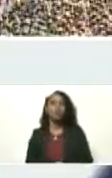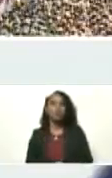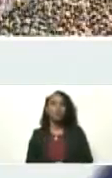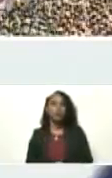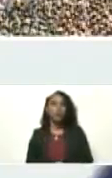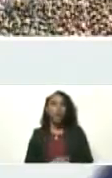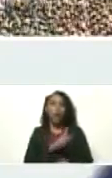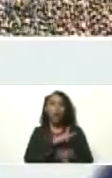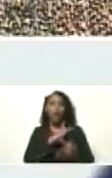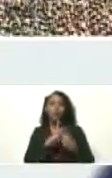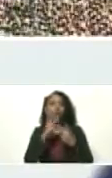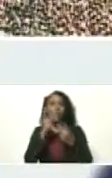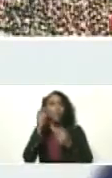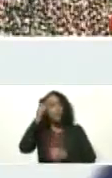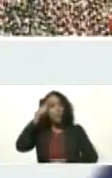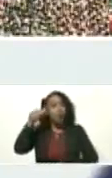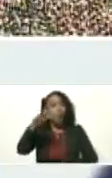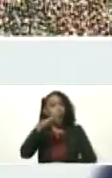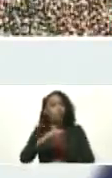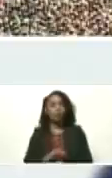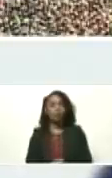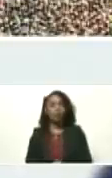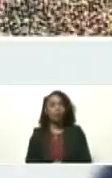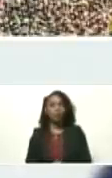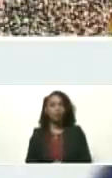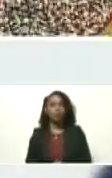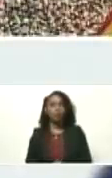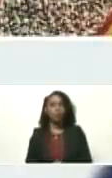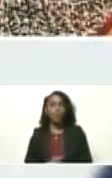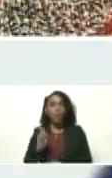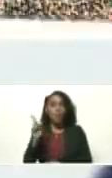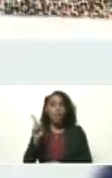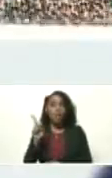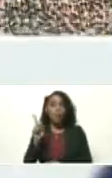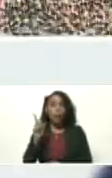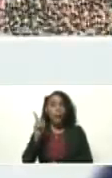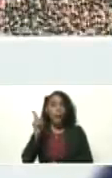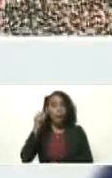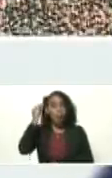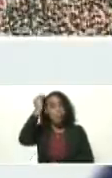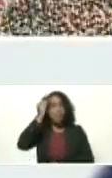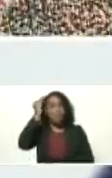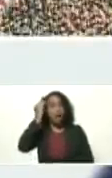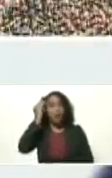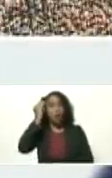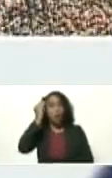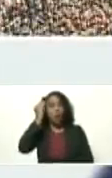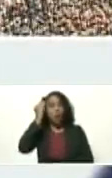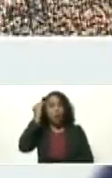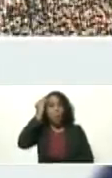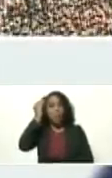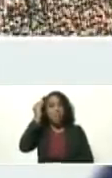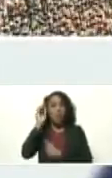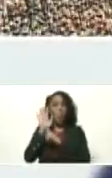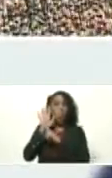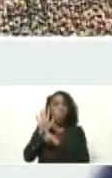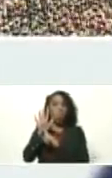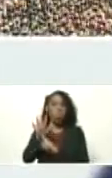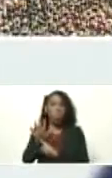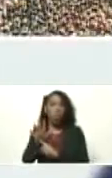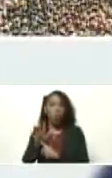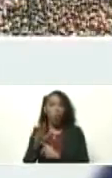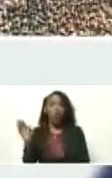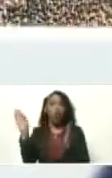la voluntad del pueblo y subestimaron, nos subestimaron una